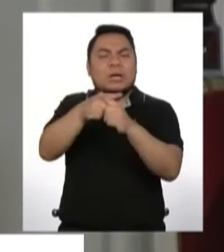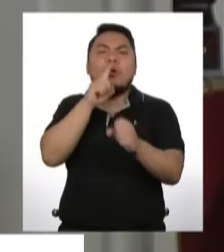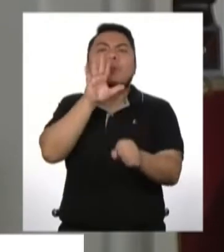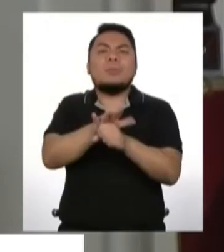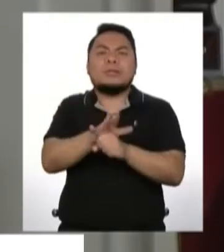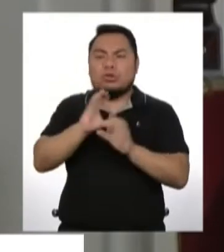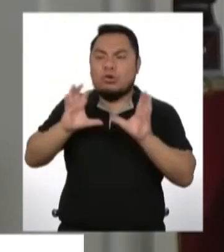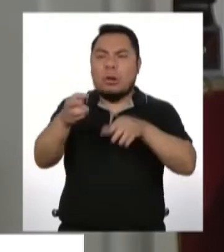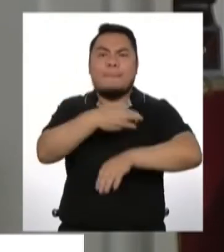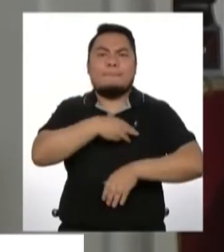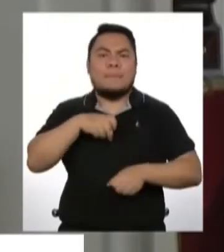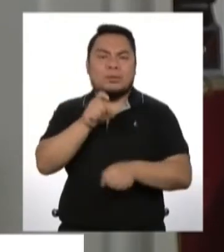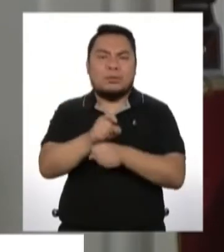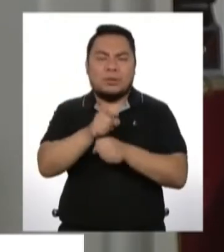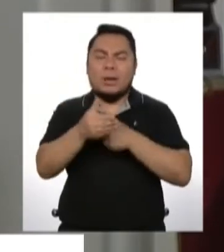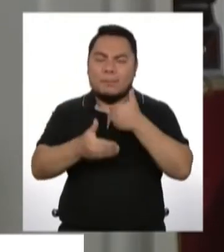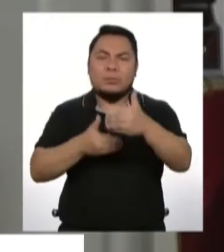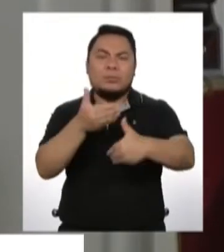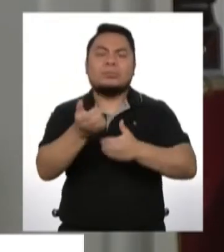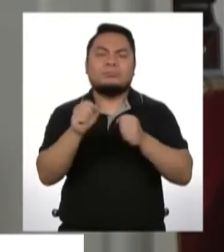estamos avanzando en esa línea.